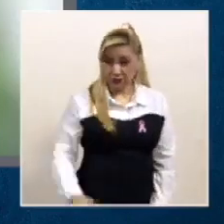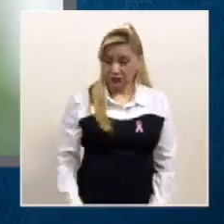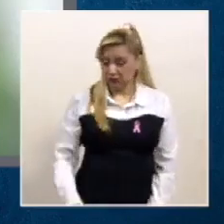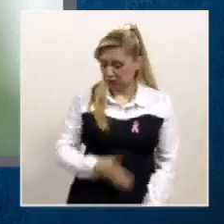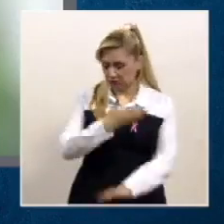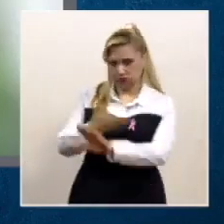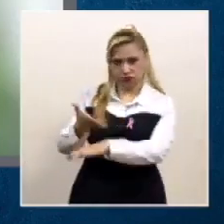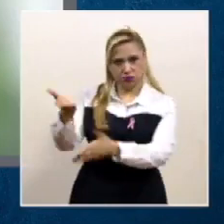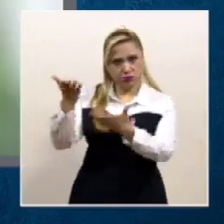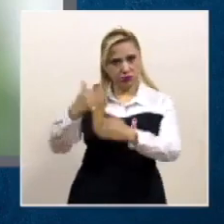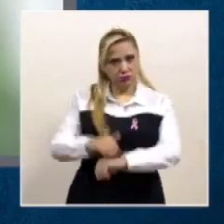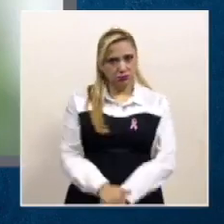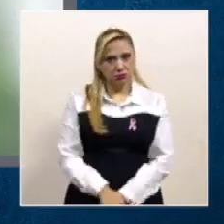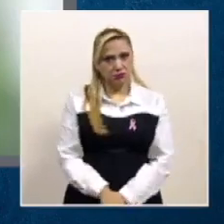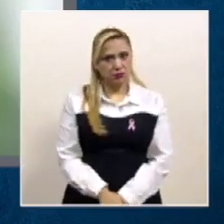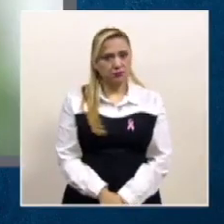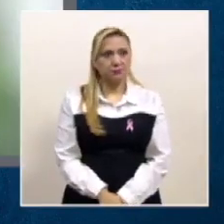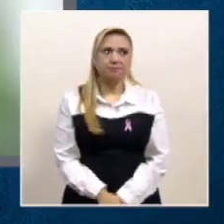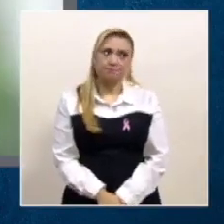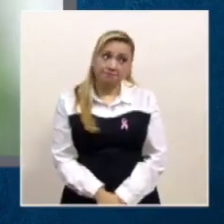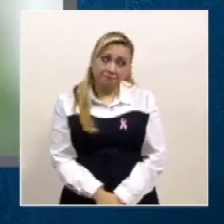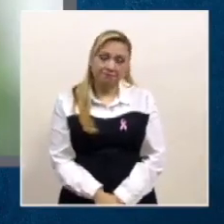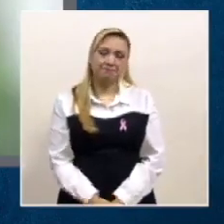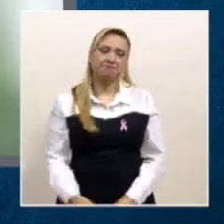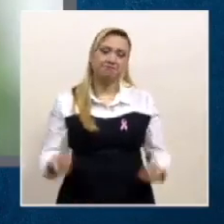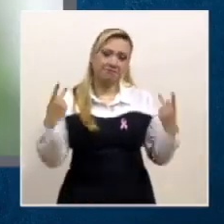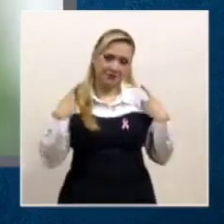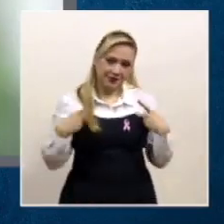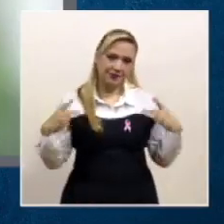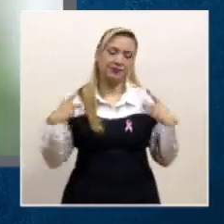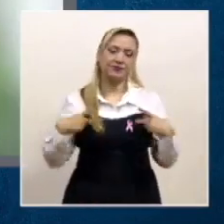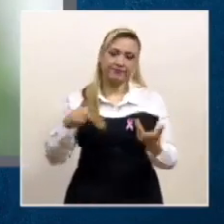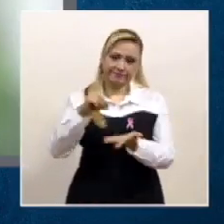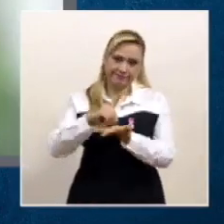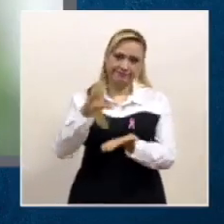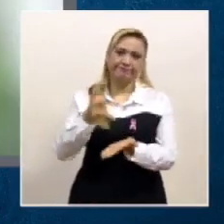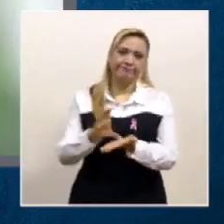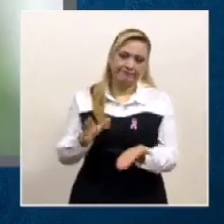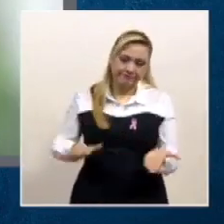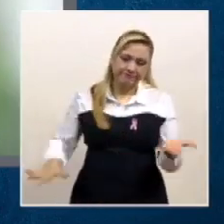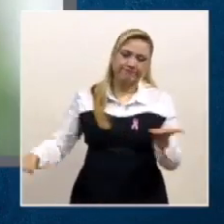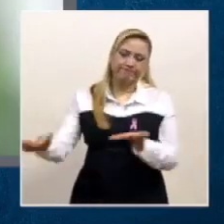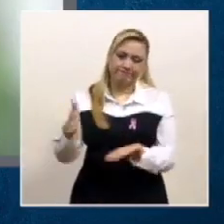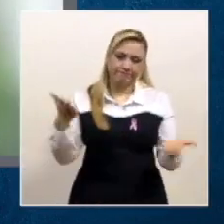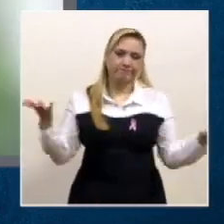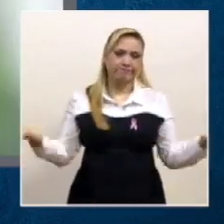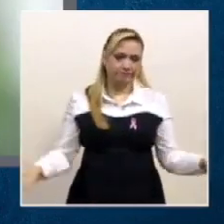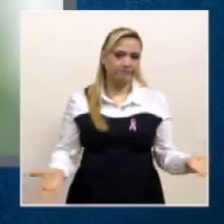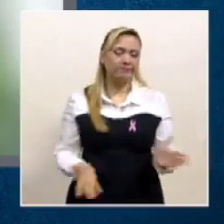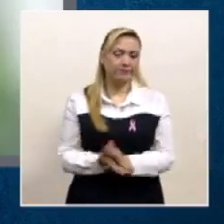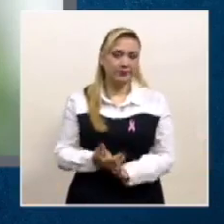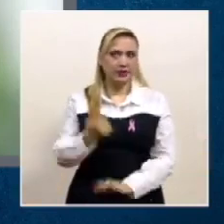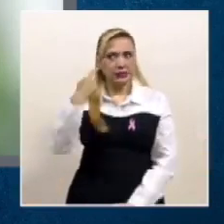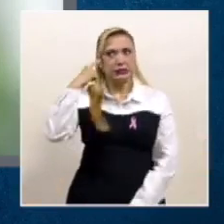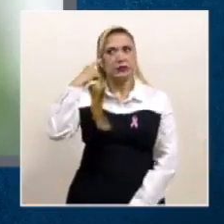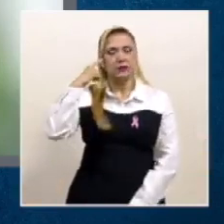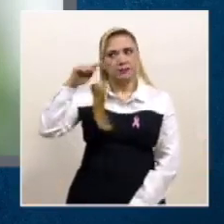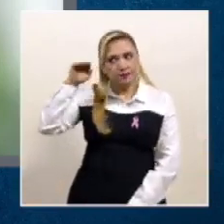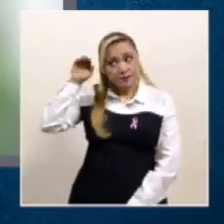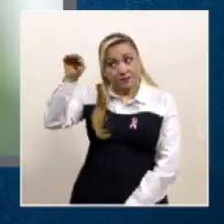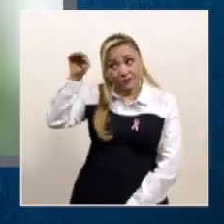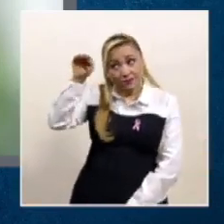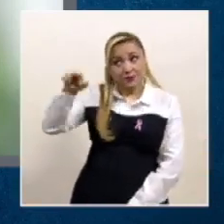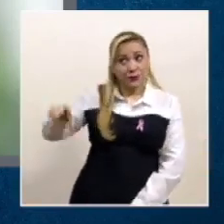nada, o sea, nos queda como personas con discapacidad y o integrantes de la sociedad civil recordarle al Estado